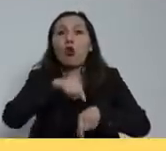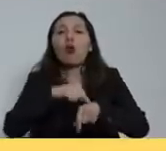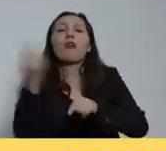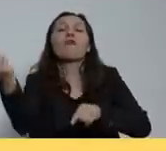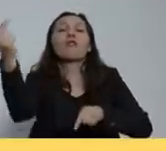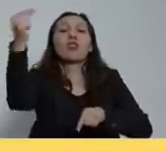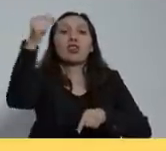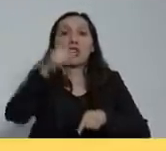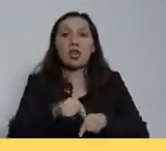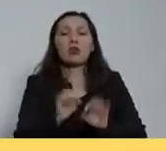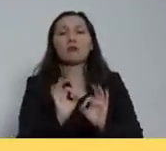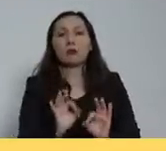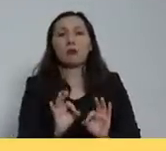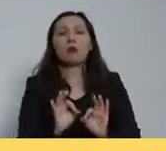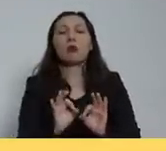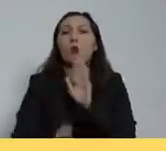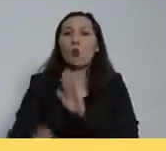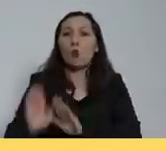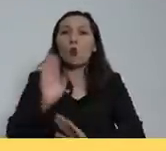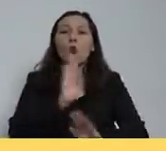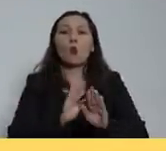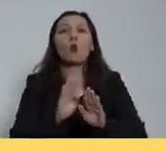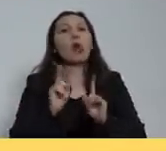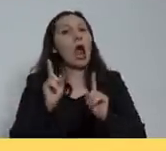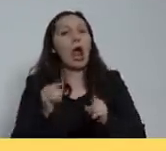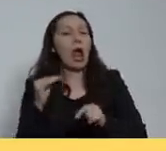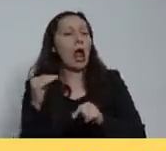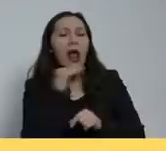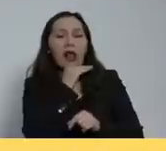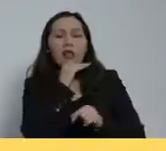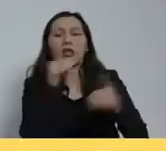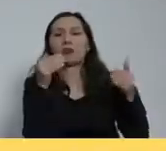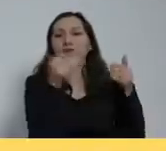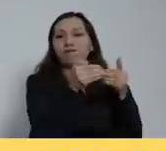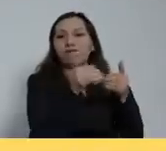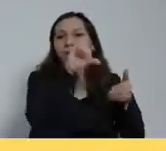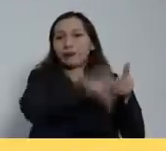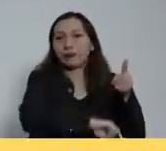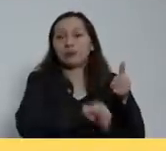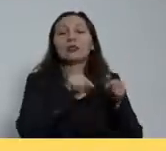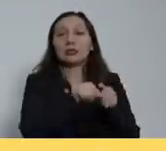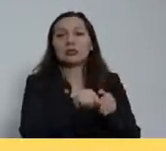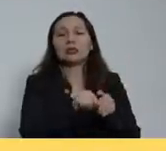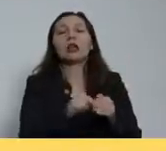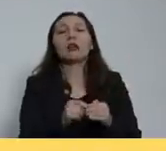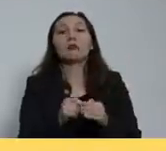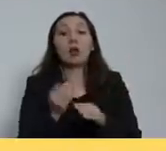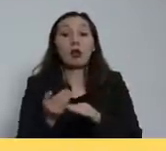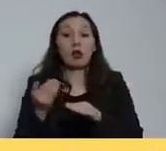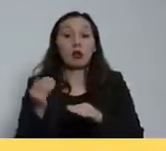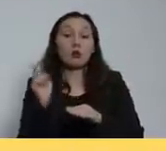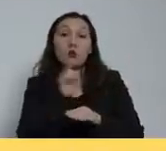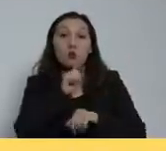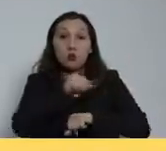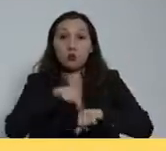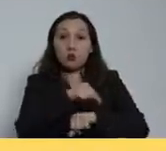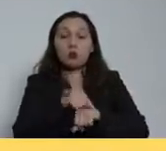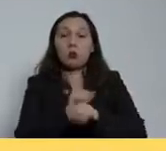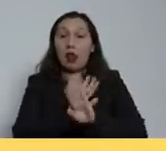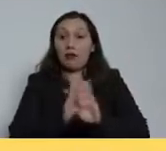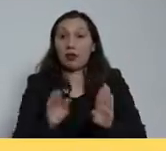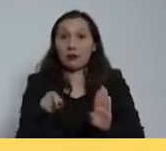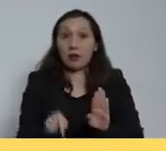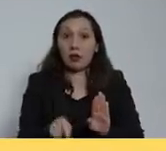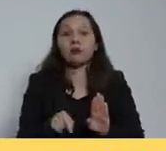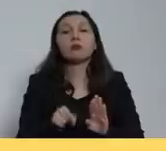territorio nacional, por supuesto, para hacer cuarentena. Durante las últimas horas, para finalizar,